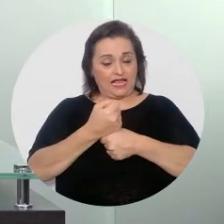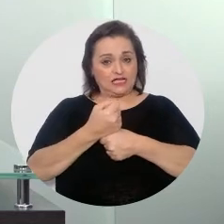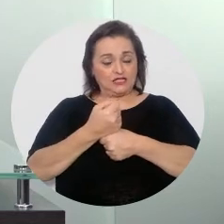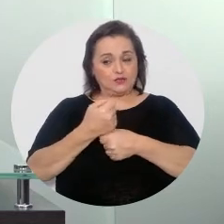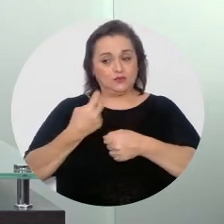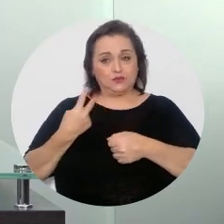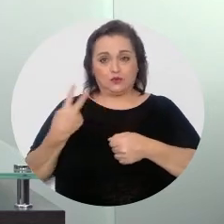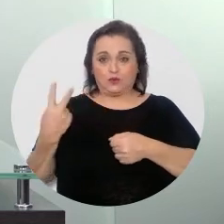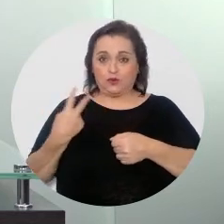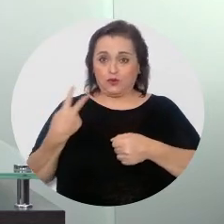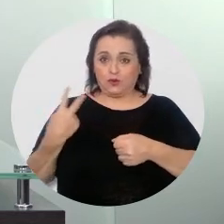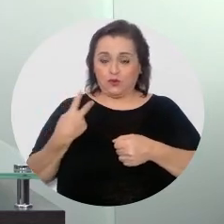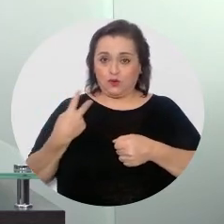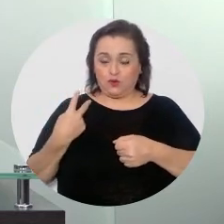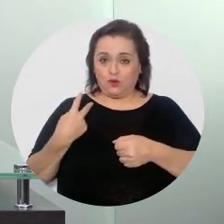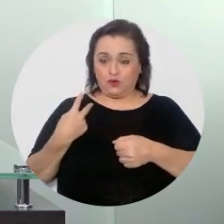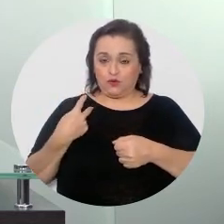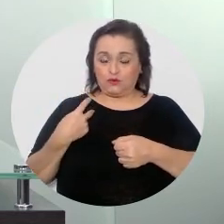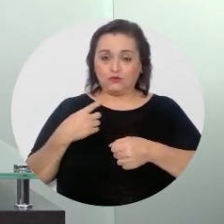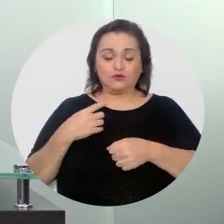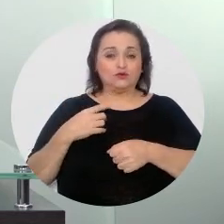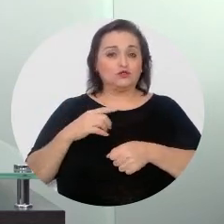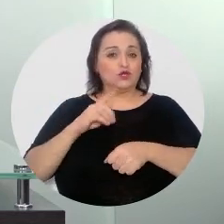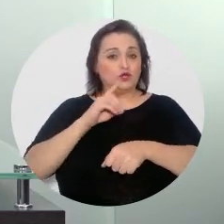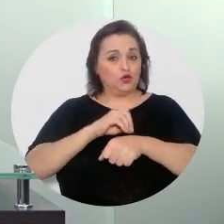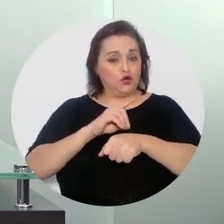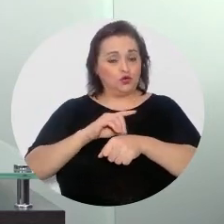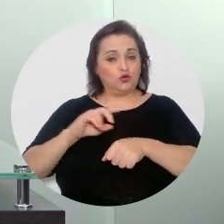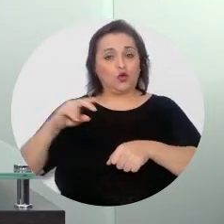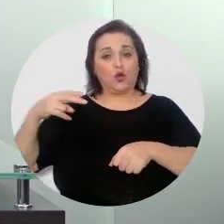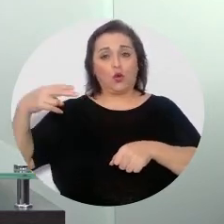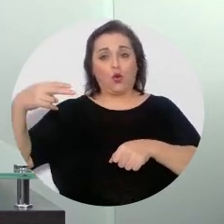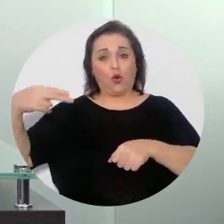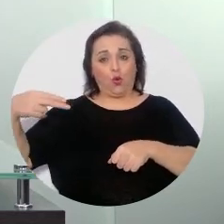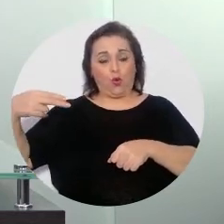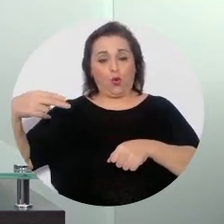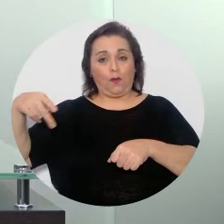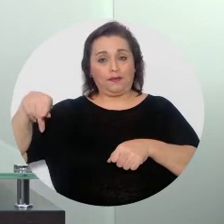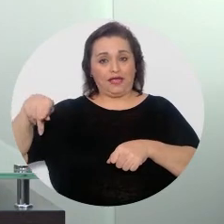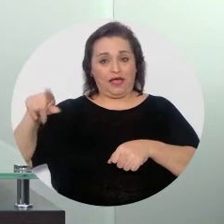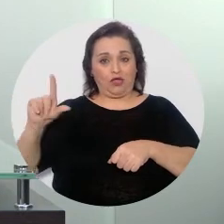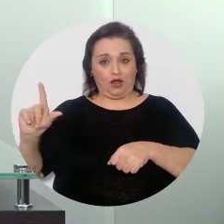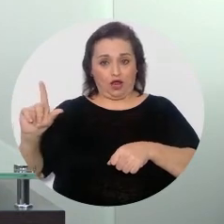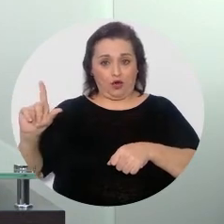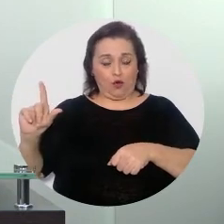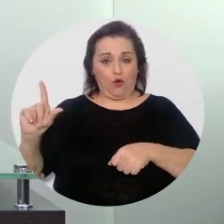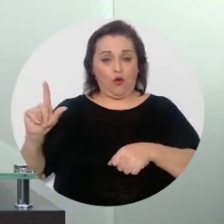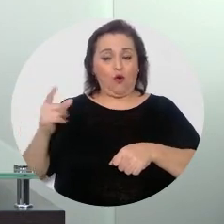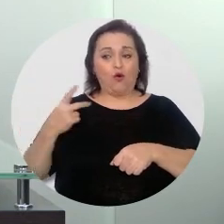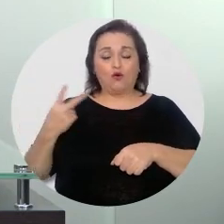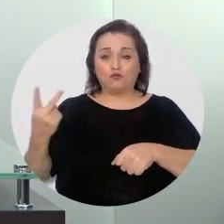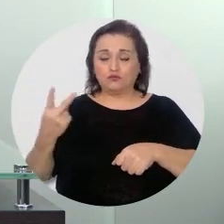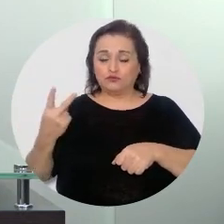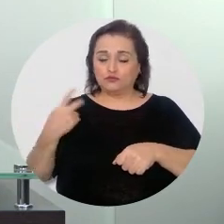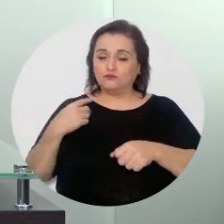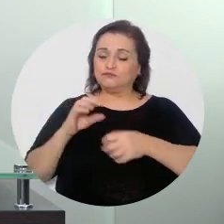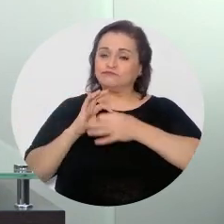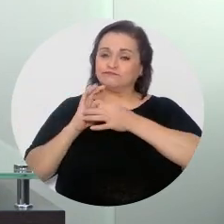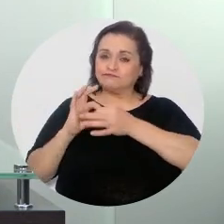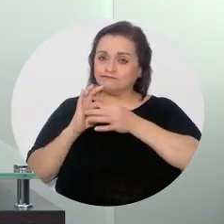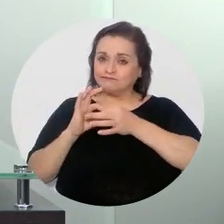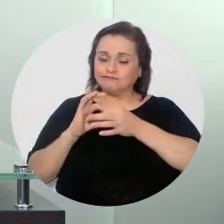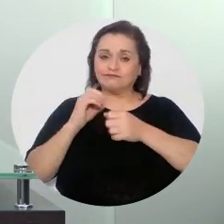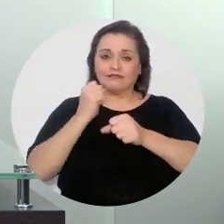el cual somos coautores el doctor Hugo Picado León, director del Instituto de Formación y Estudios